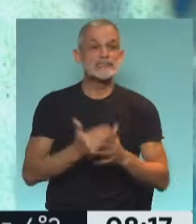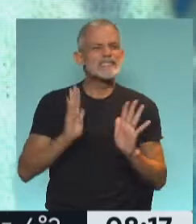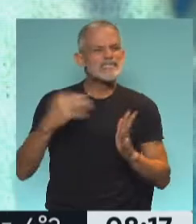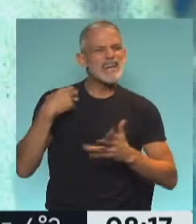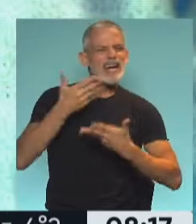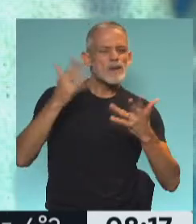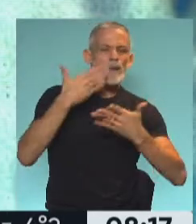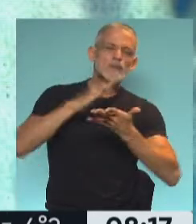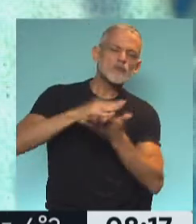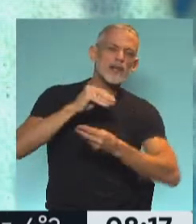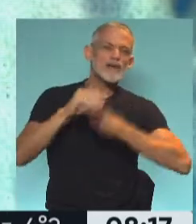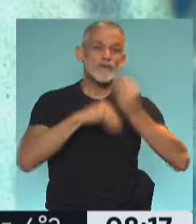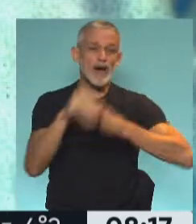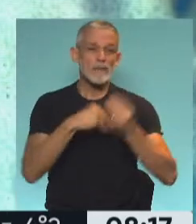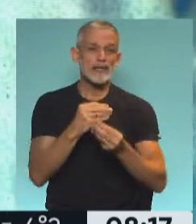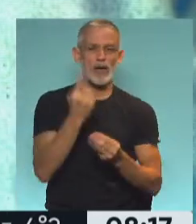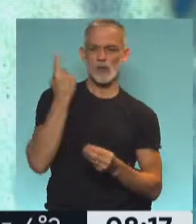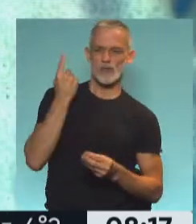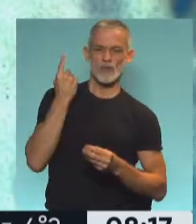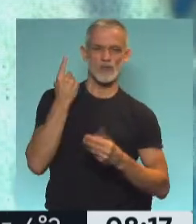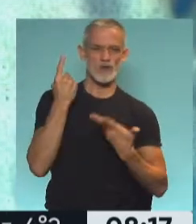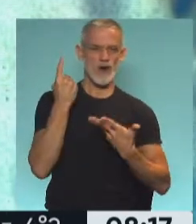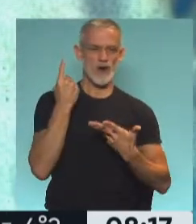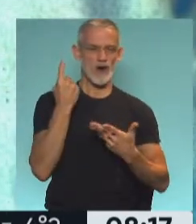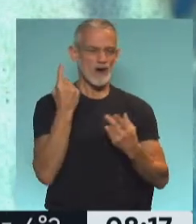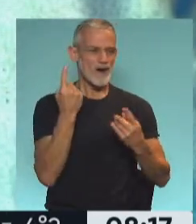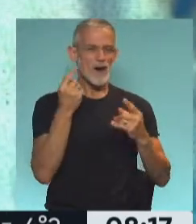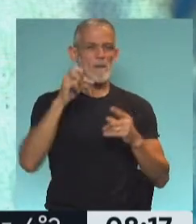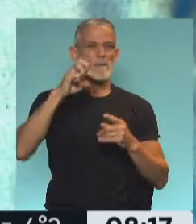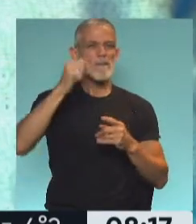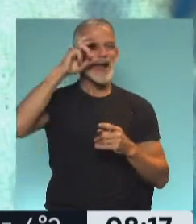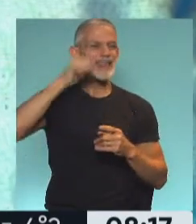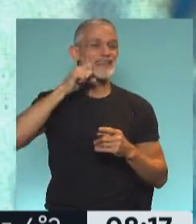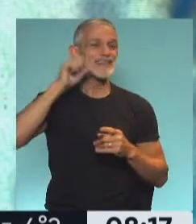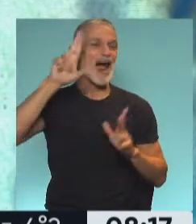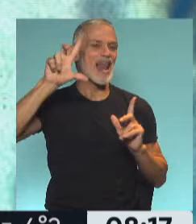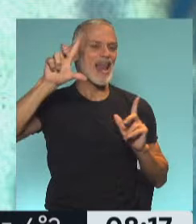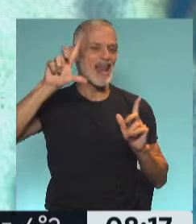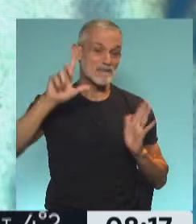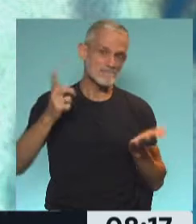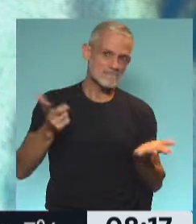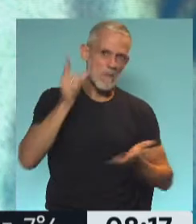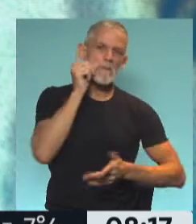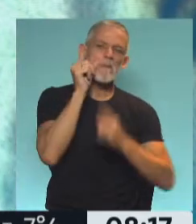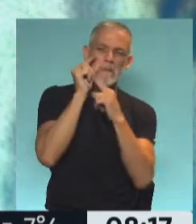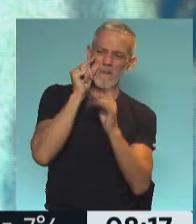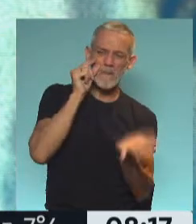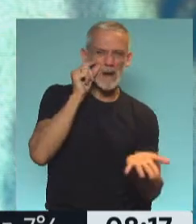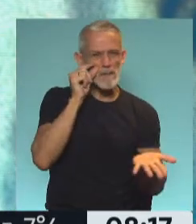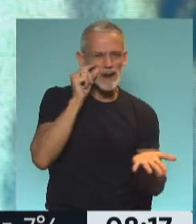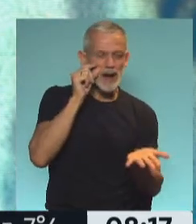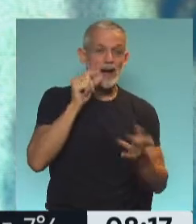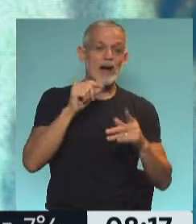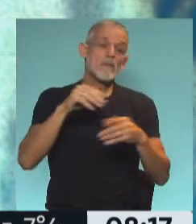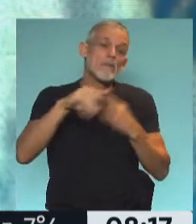Habitualmente hablamos de familias monoparentales, con P de papá. Pero estamos con Julita Colodny y vamos a hablar de las